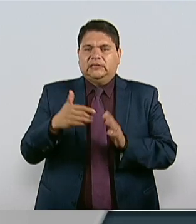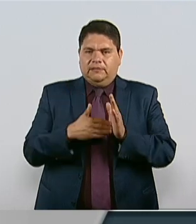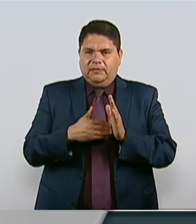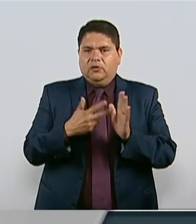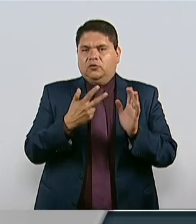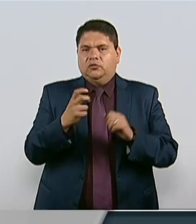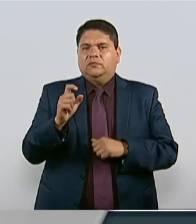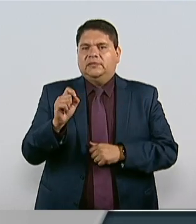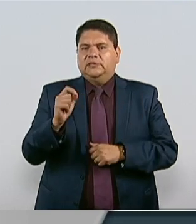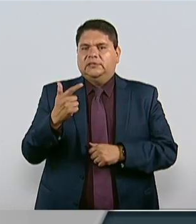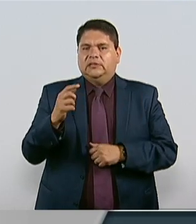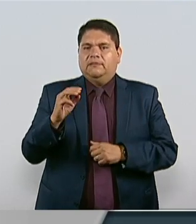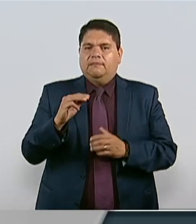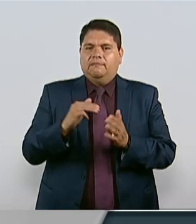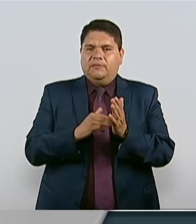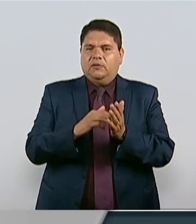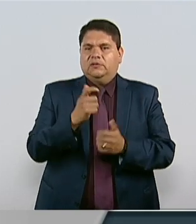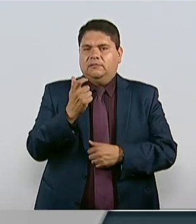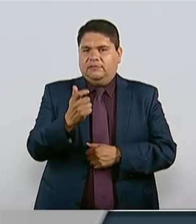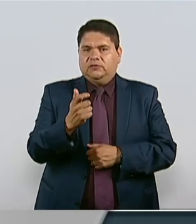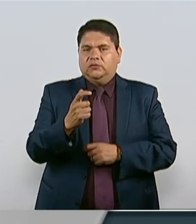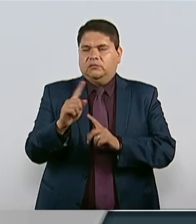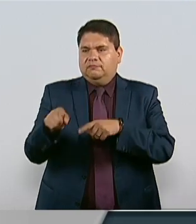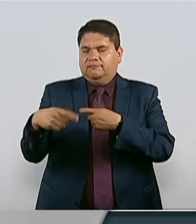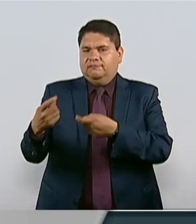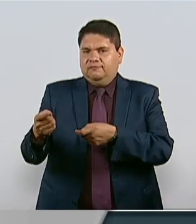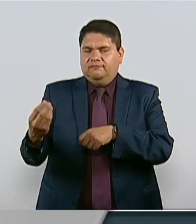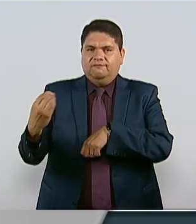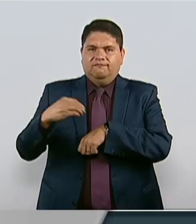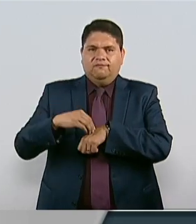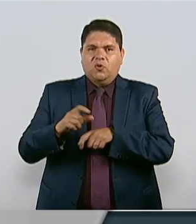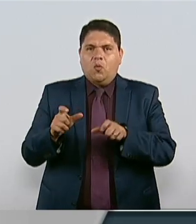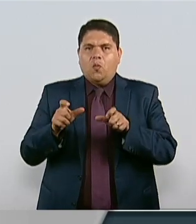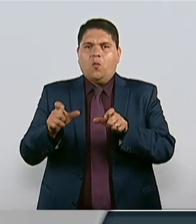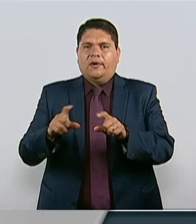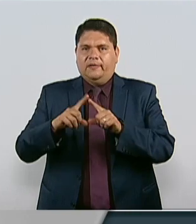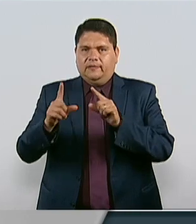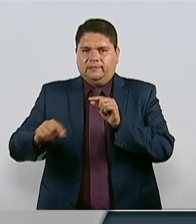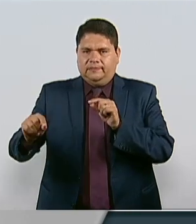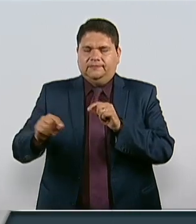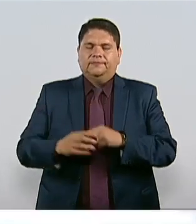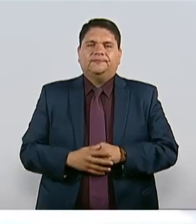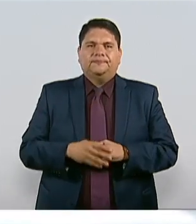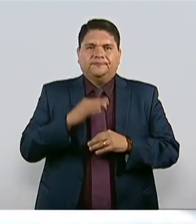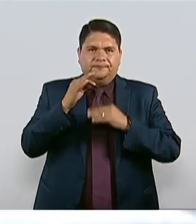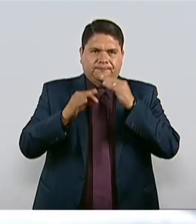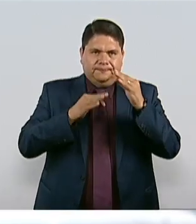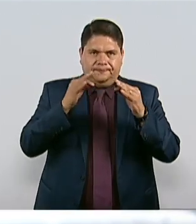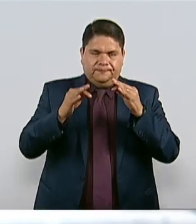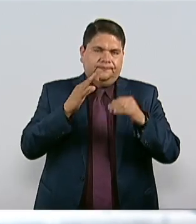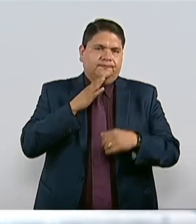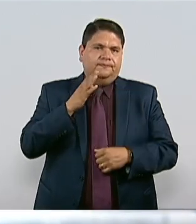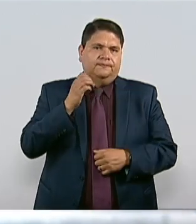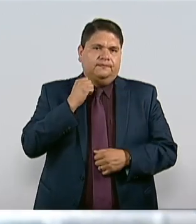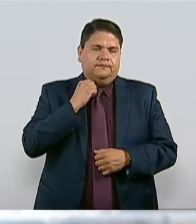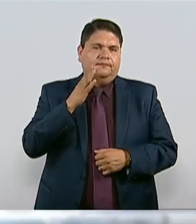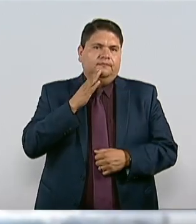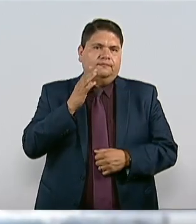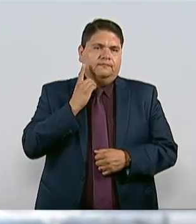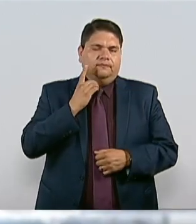67.827 millones que servirán para fortalecer a la Guardia Nacional. Para Noticias del Congreso, Adriana Aguilar Torres.